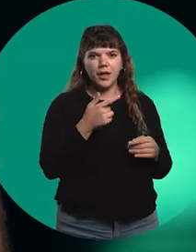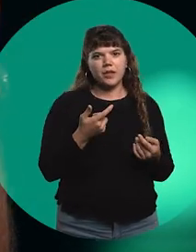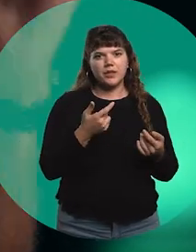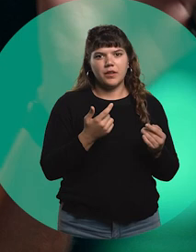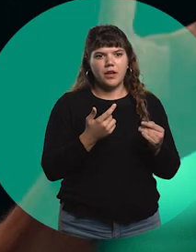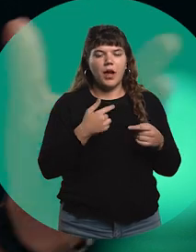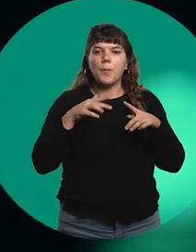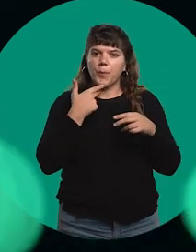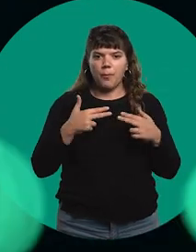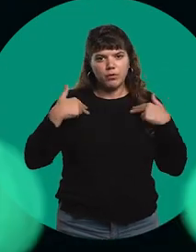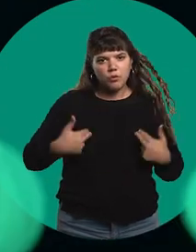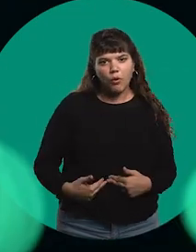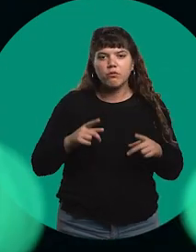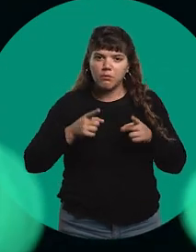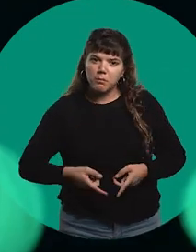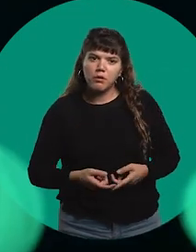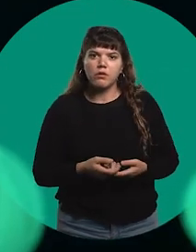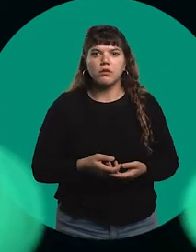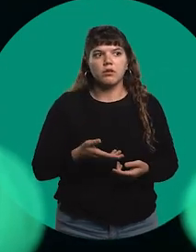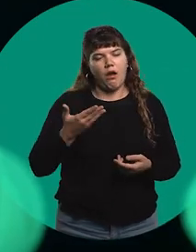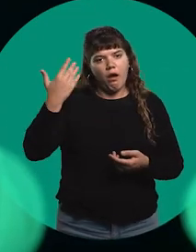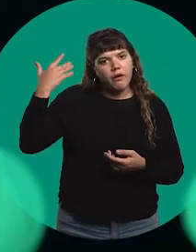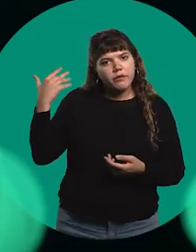la Asociación Cristiana de Jóvenes en su momento.